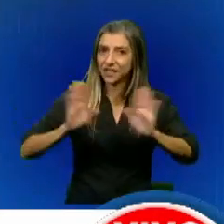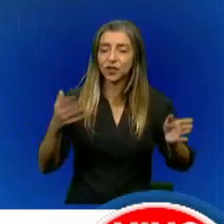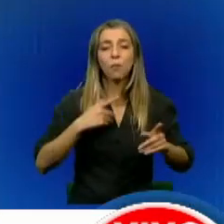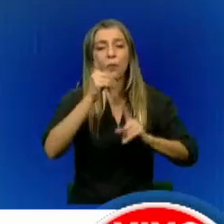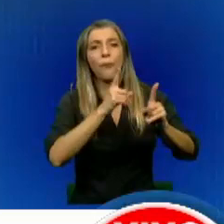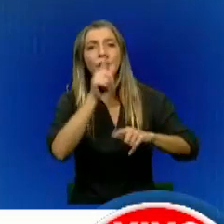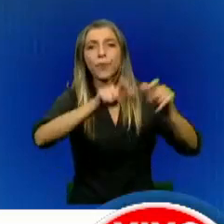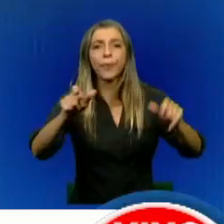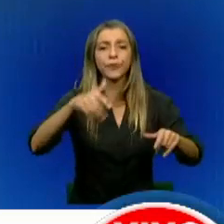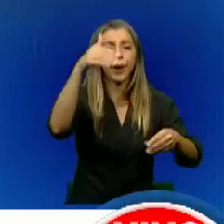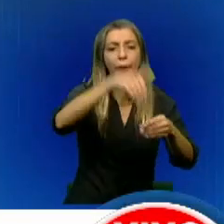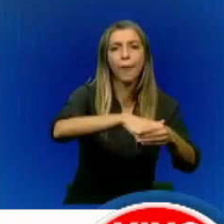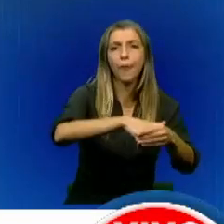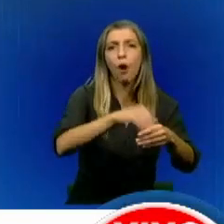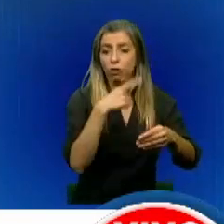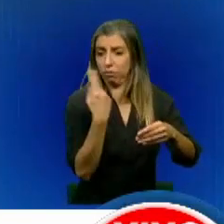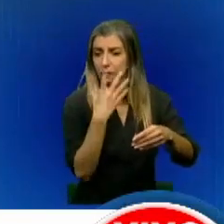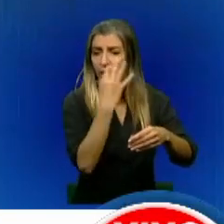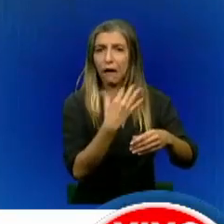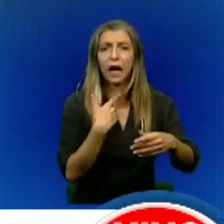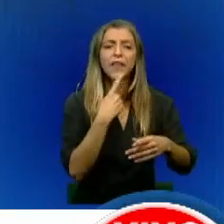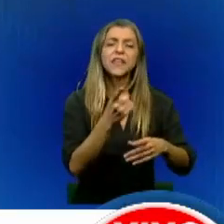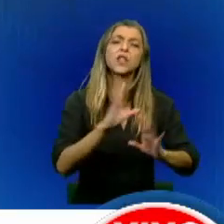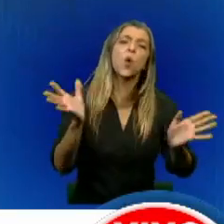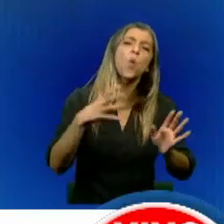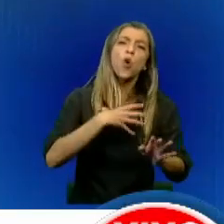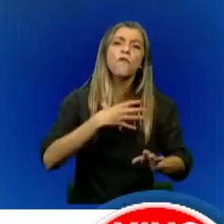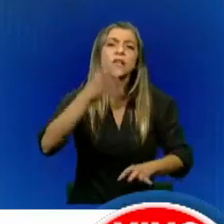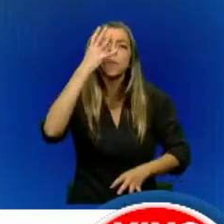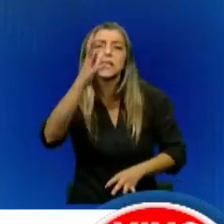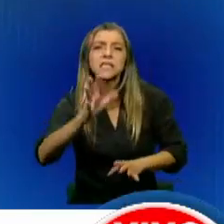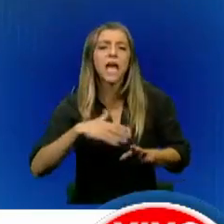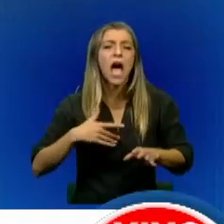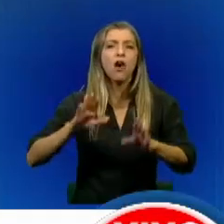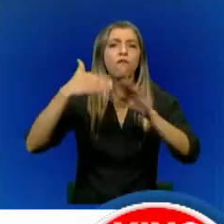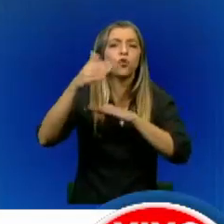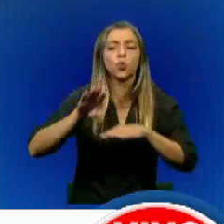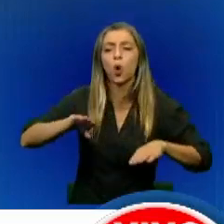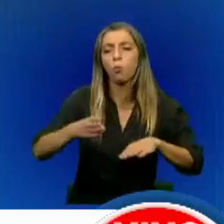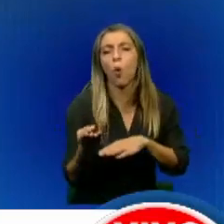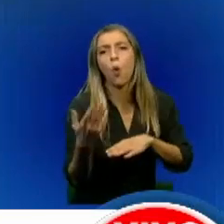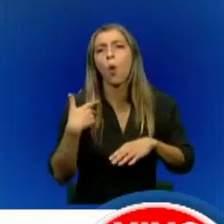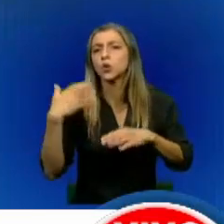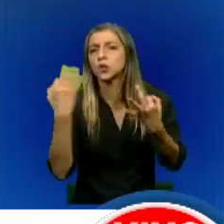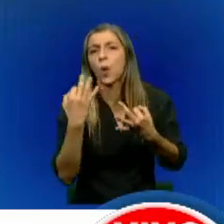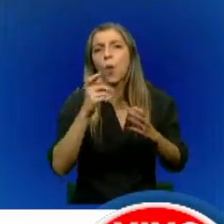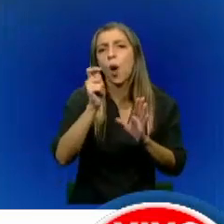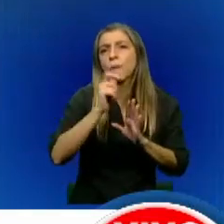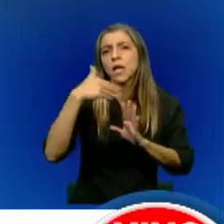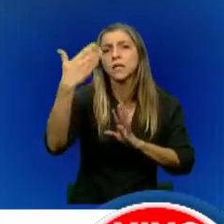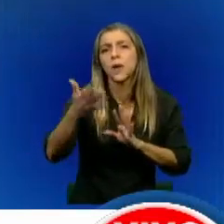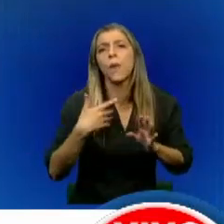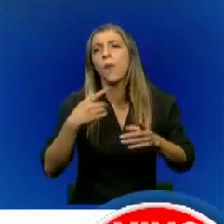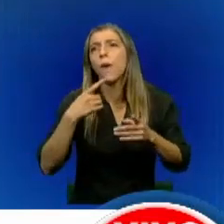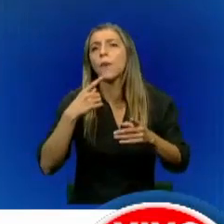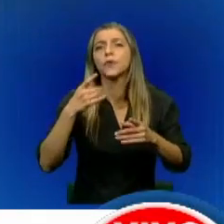son unos confiados, los van a traicionar. Dentro de unos meses van a decir que por la situación epidemiológica,